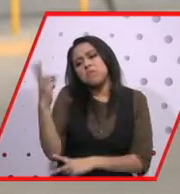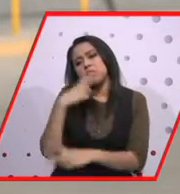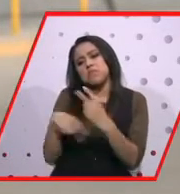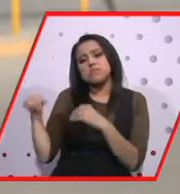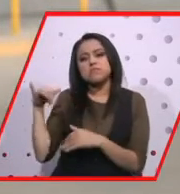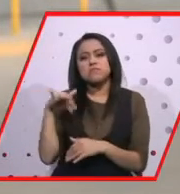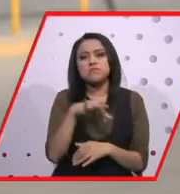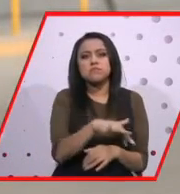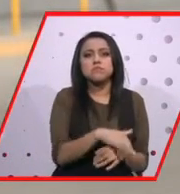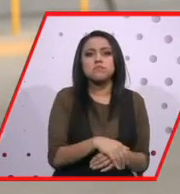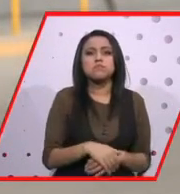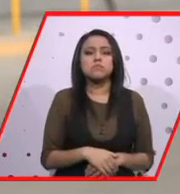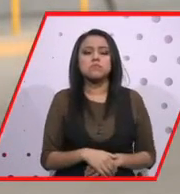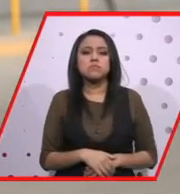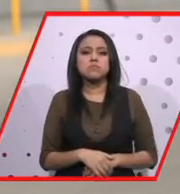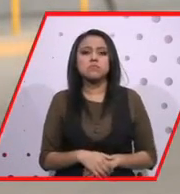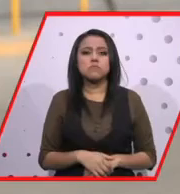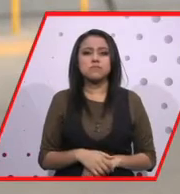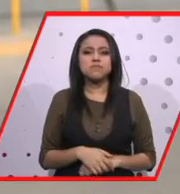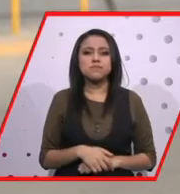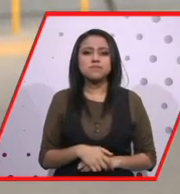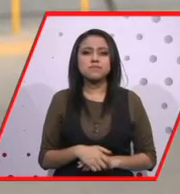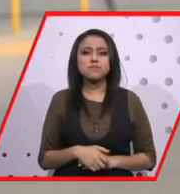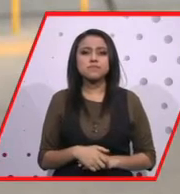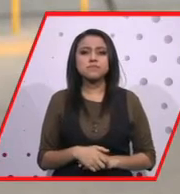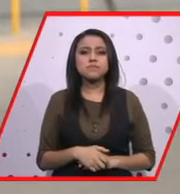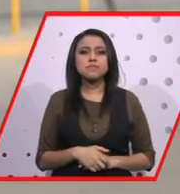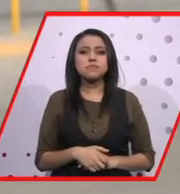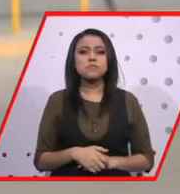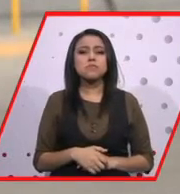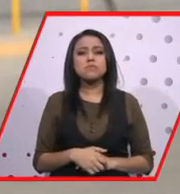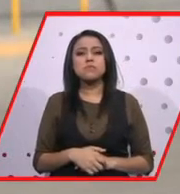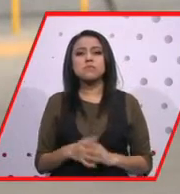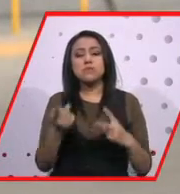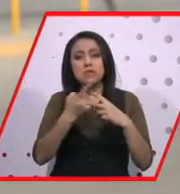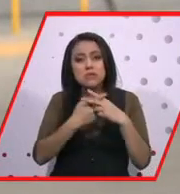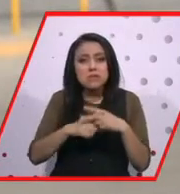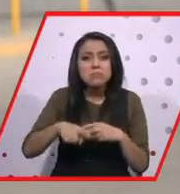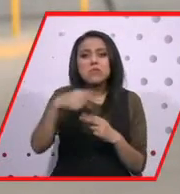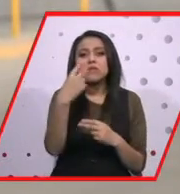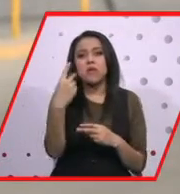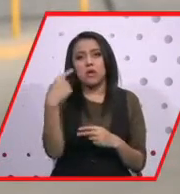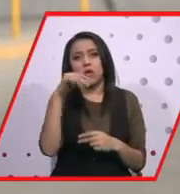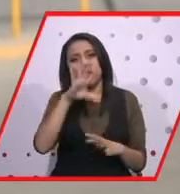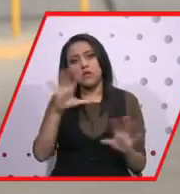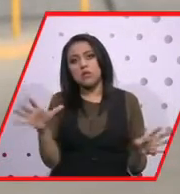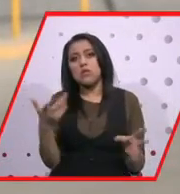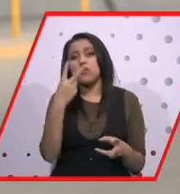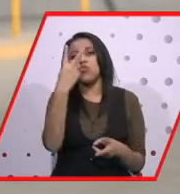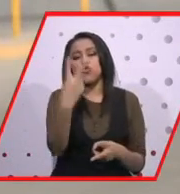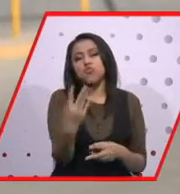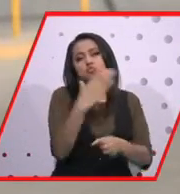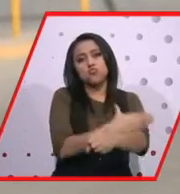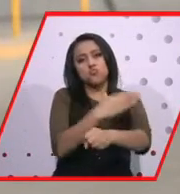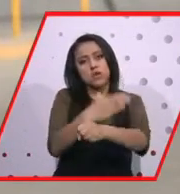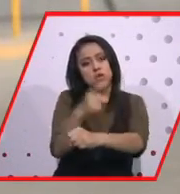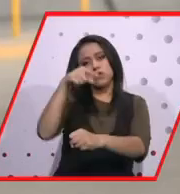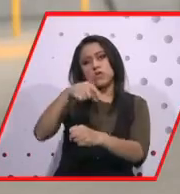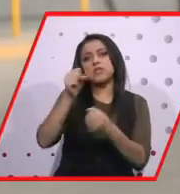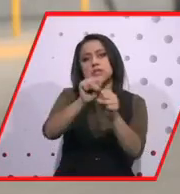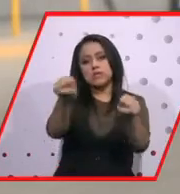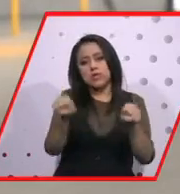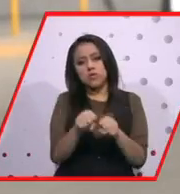Y pues se da por ahí la situación de que dos de sus compañeros dentro del